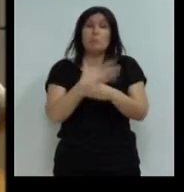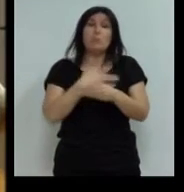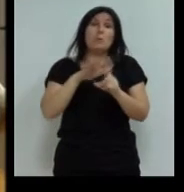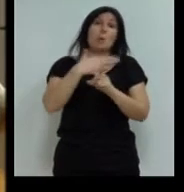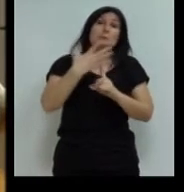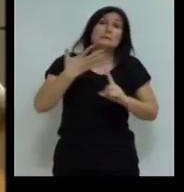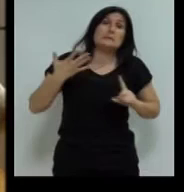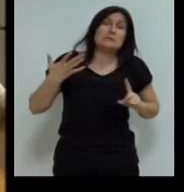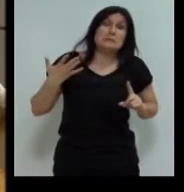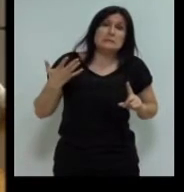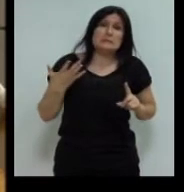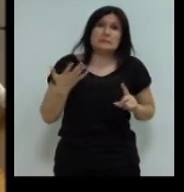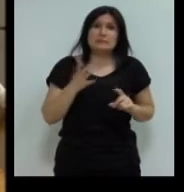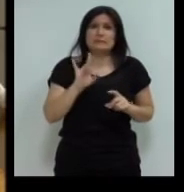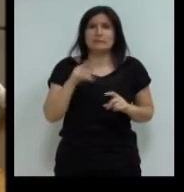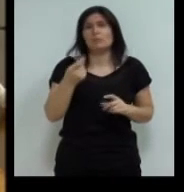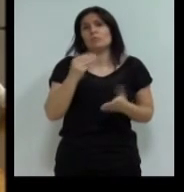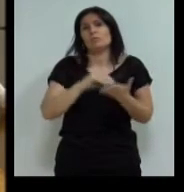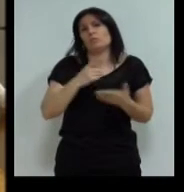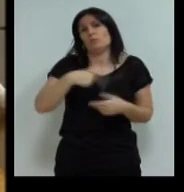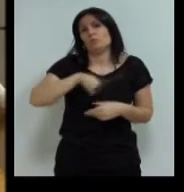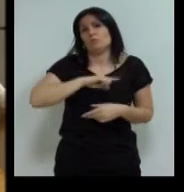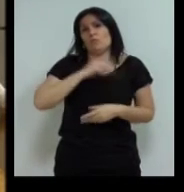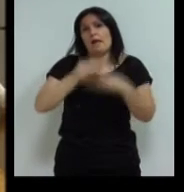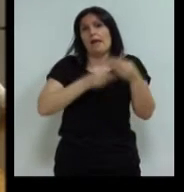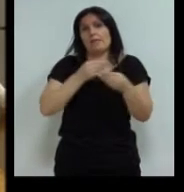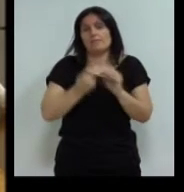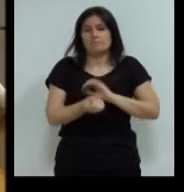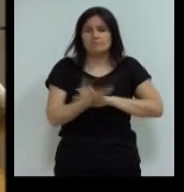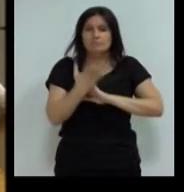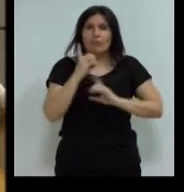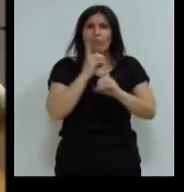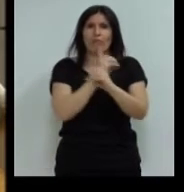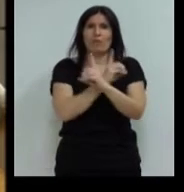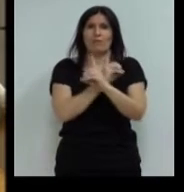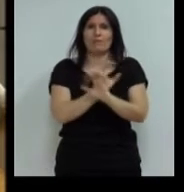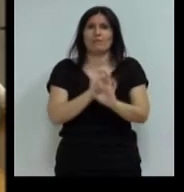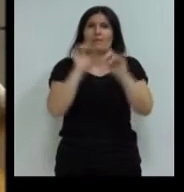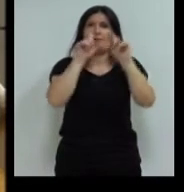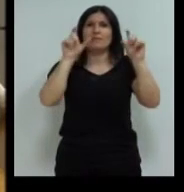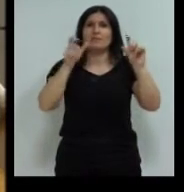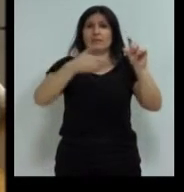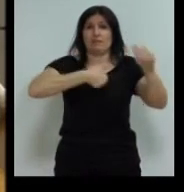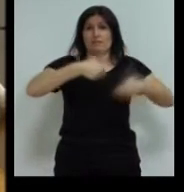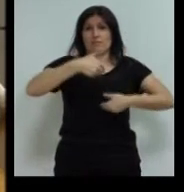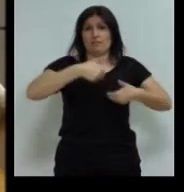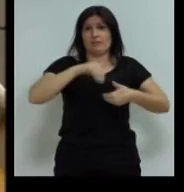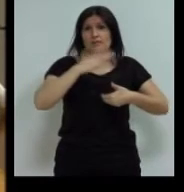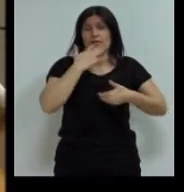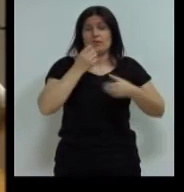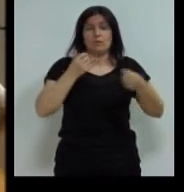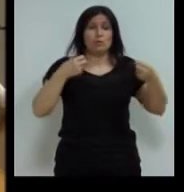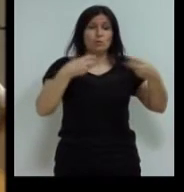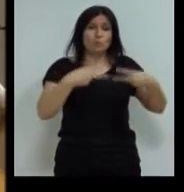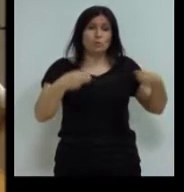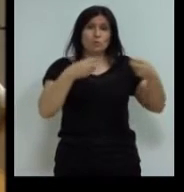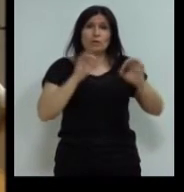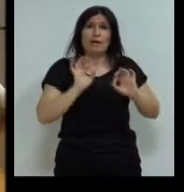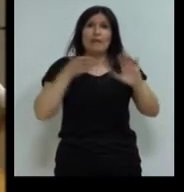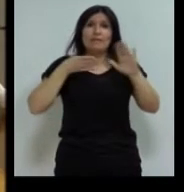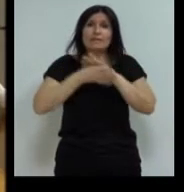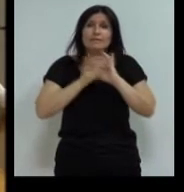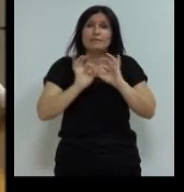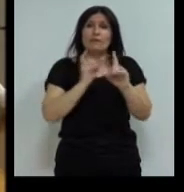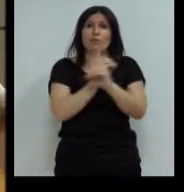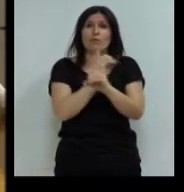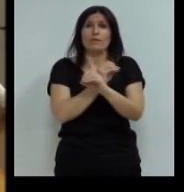mejor, claro, a nosotros nos pasa que hacemos DVD para empresas que nos piden el subtitulado accesible de